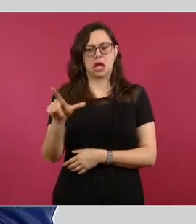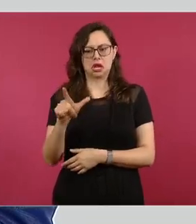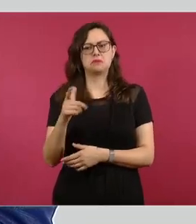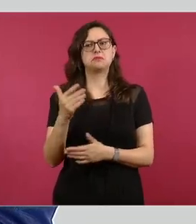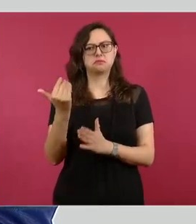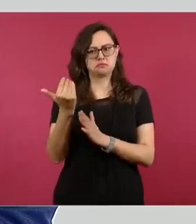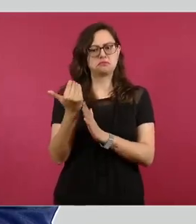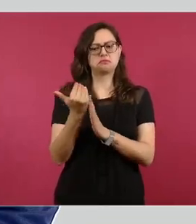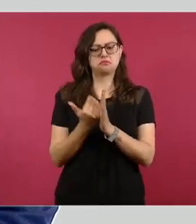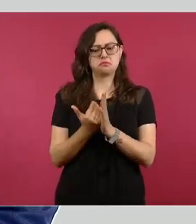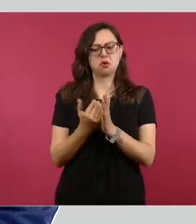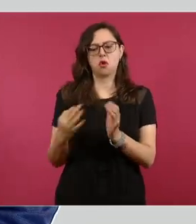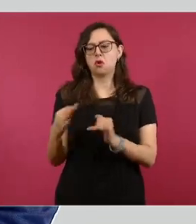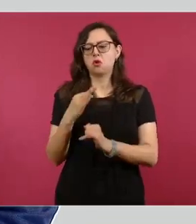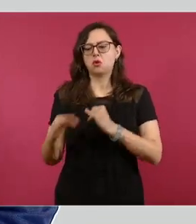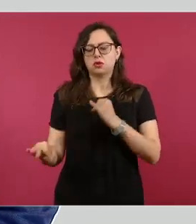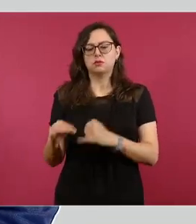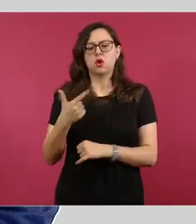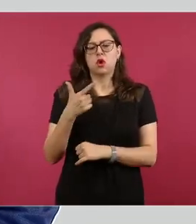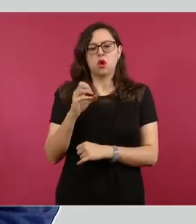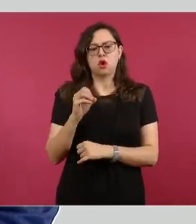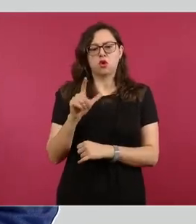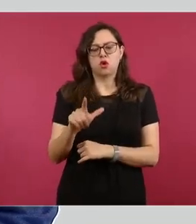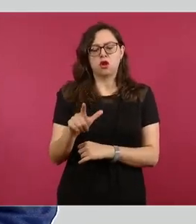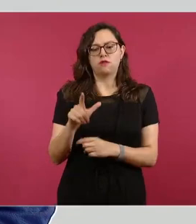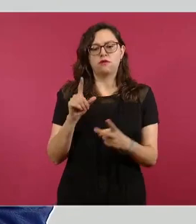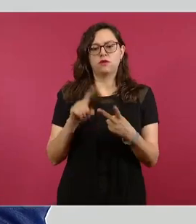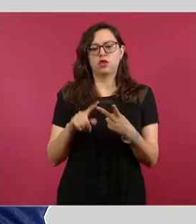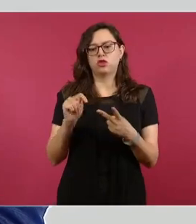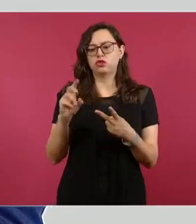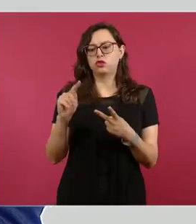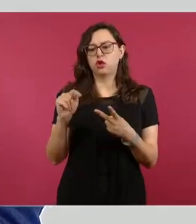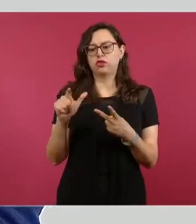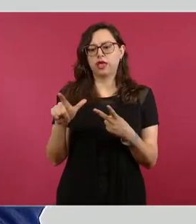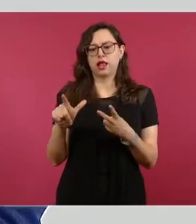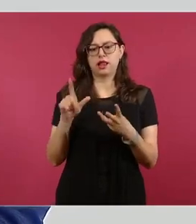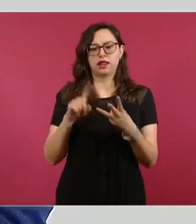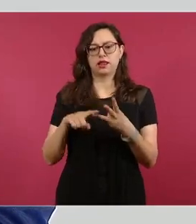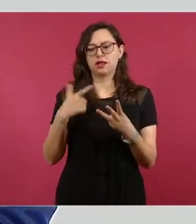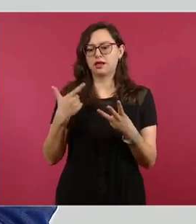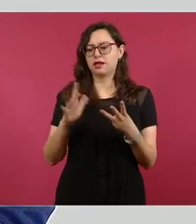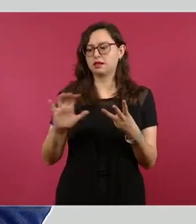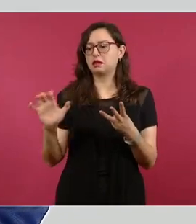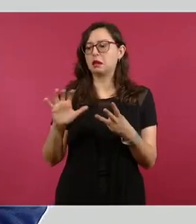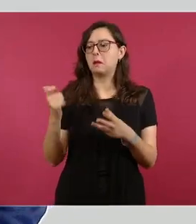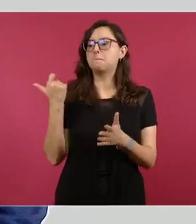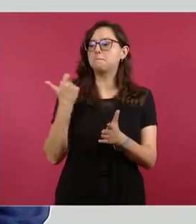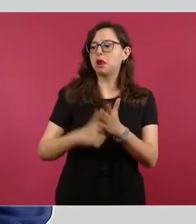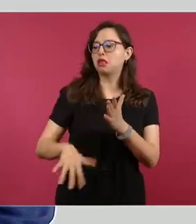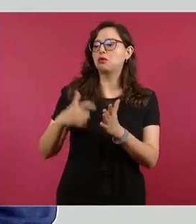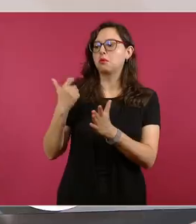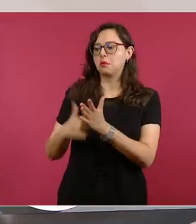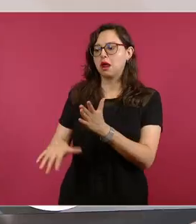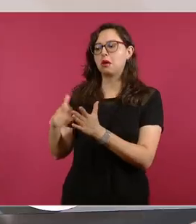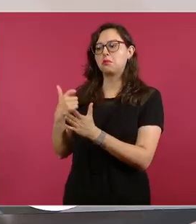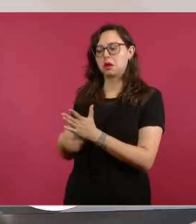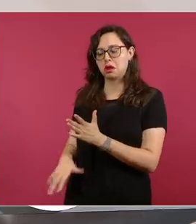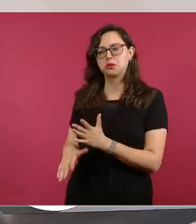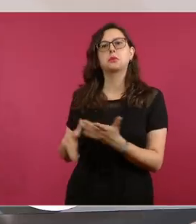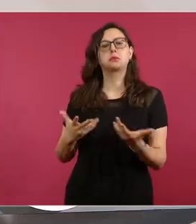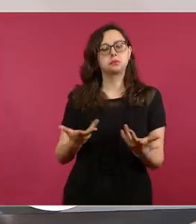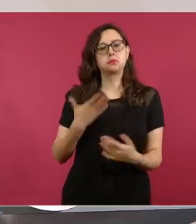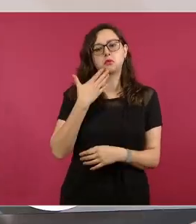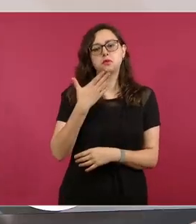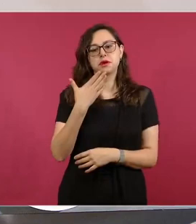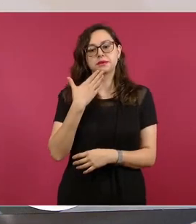finalmente Golf, Total y G500 como las franquicias aliadas de los consumidores, dando mejores precios en promedio.